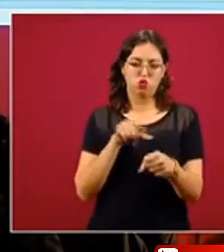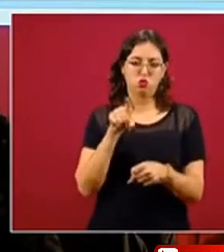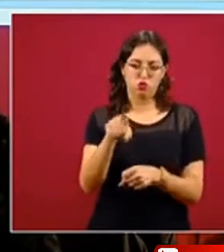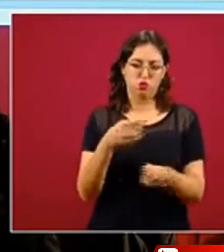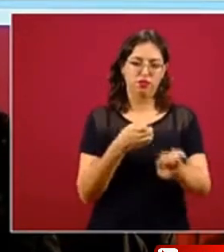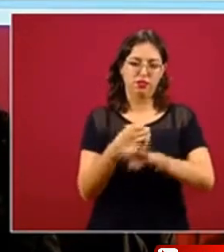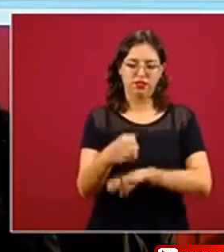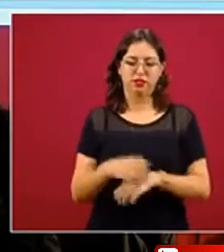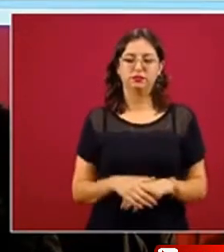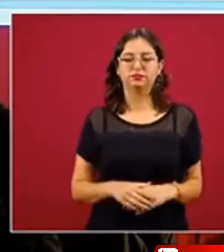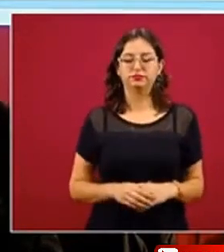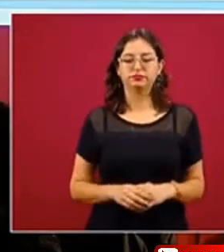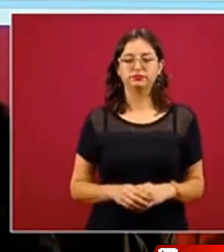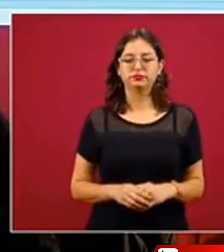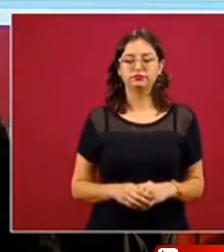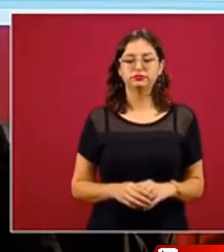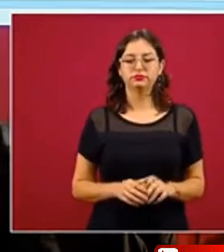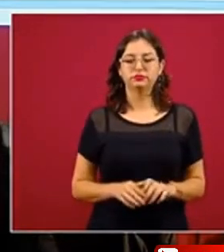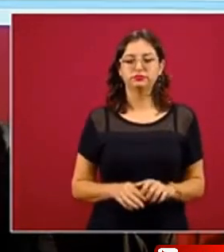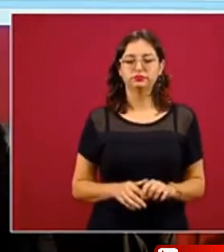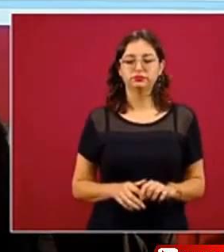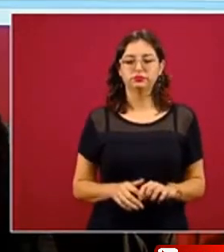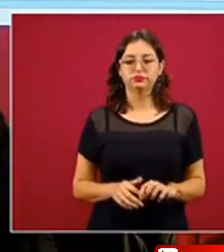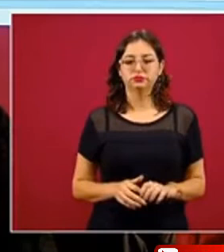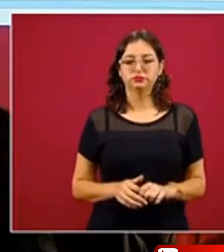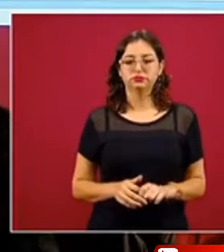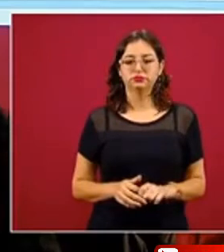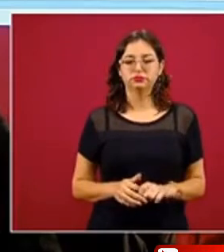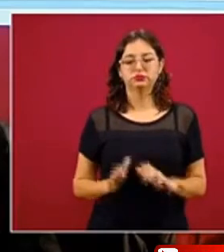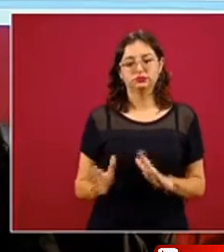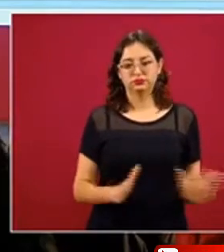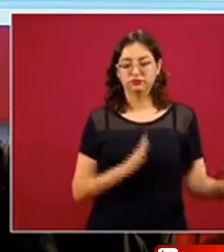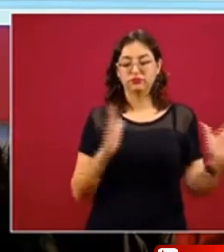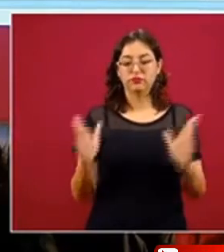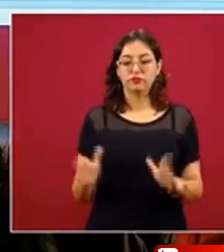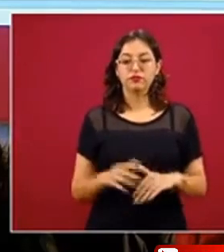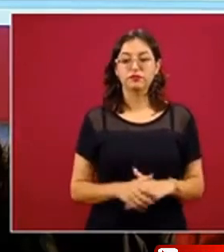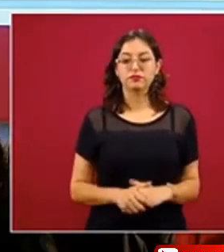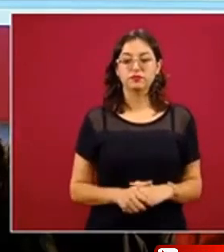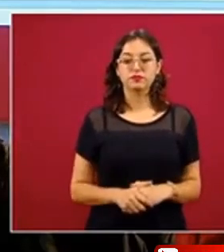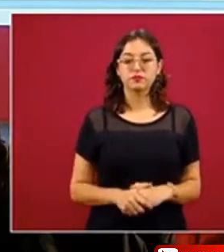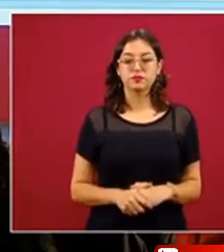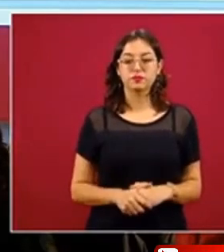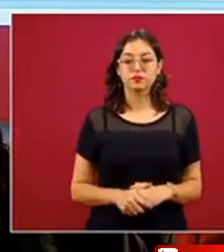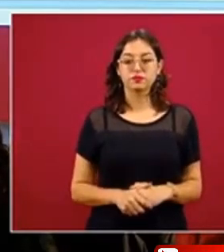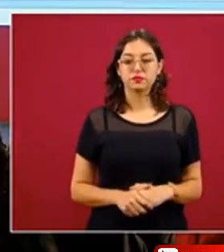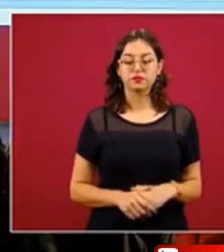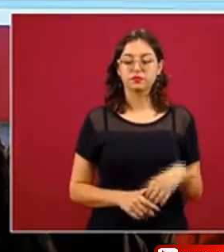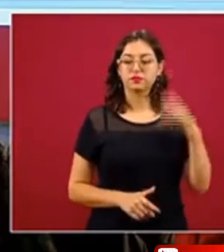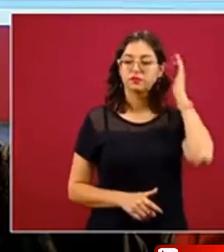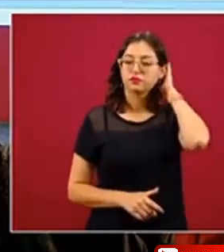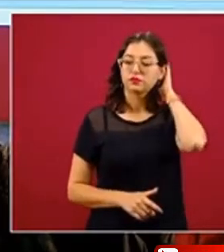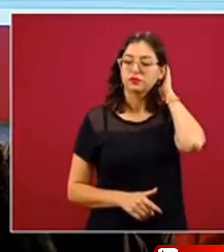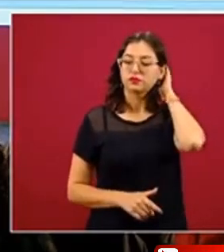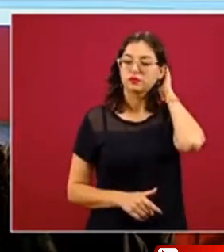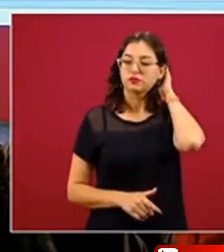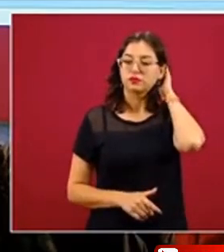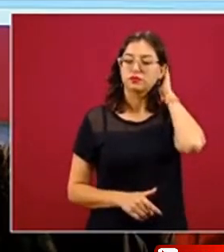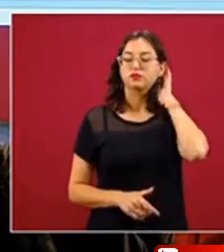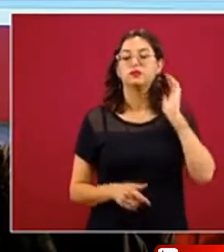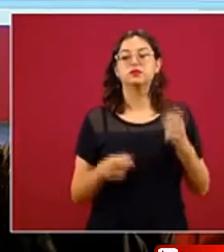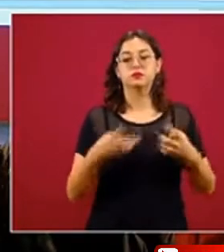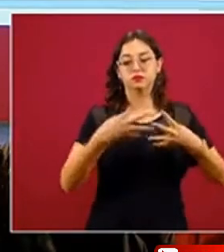reside. Vamos a ver otra gráfica. A partir de esta gráfica es que vamos a ir